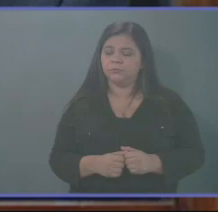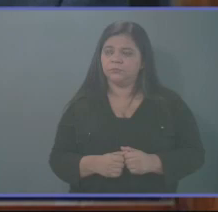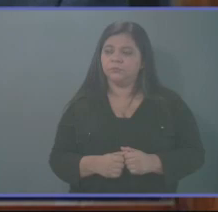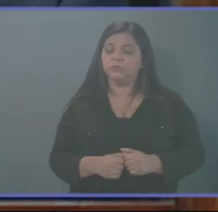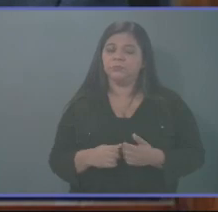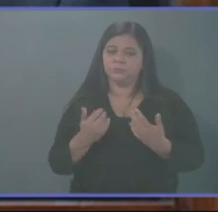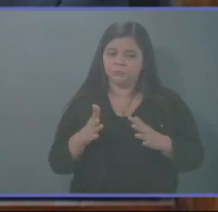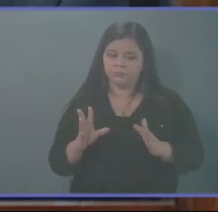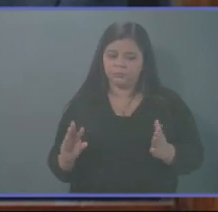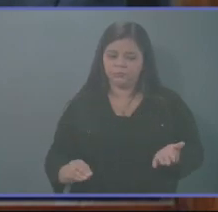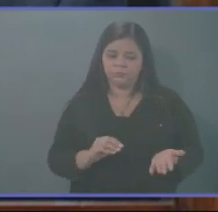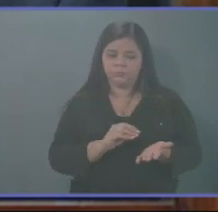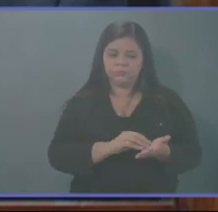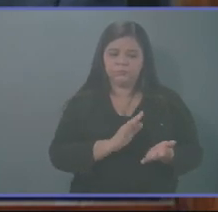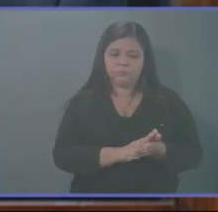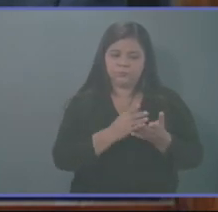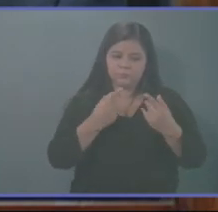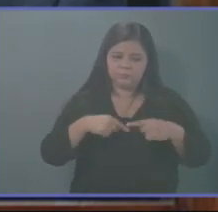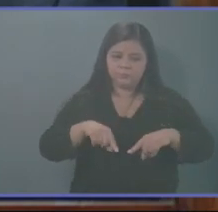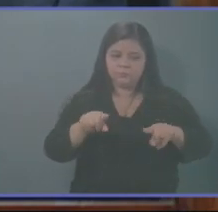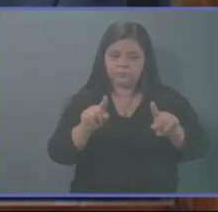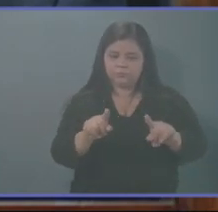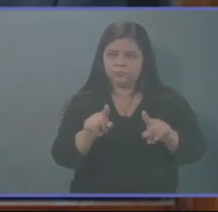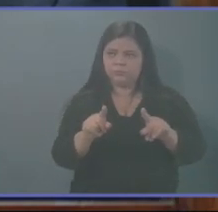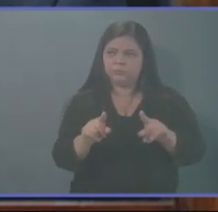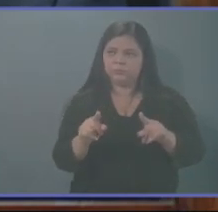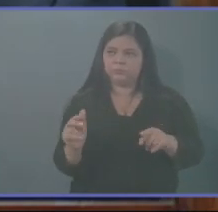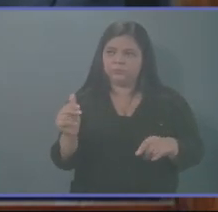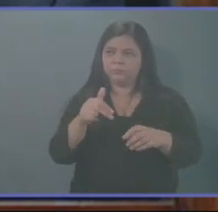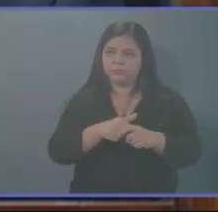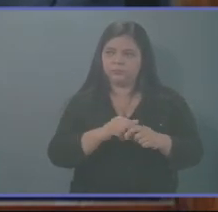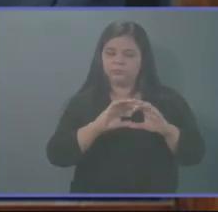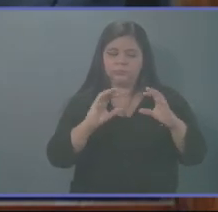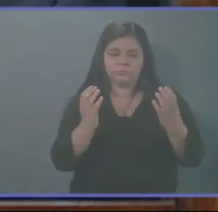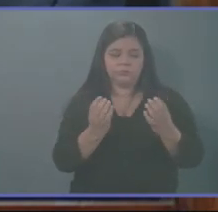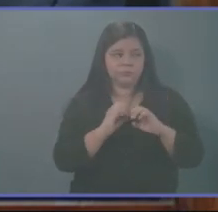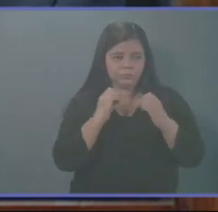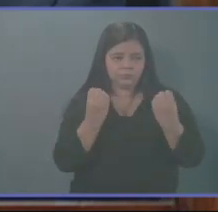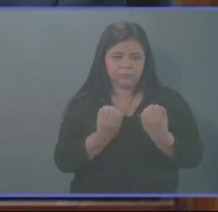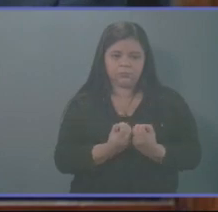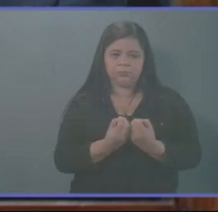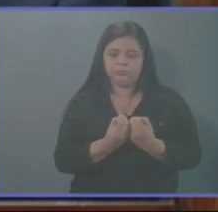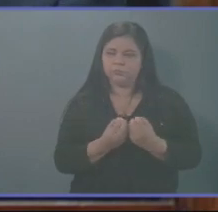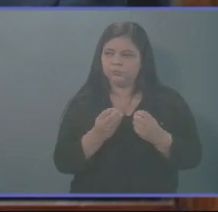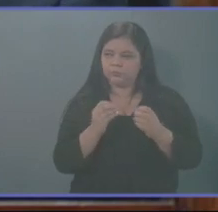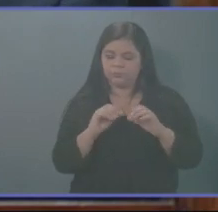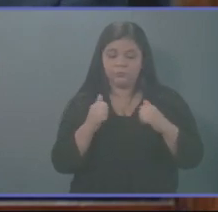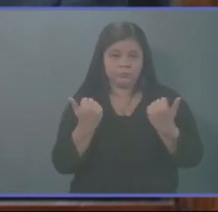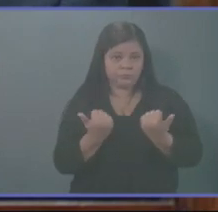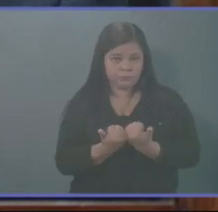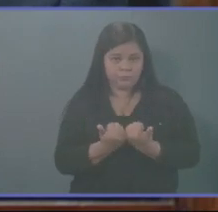es la conformación o permanencia en las agrupaciones, asociaciones u organizaciones.